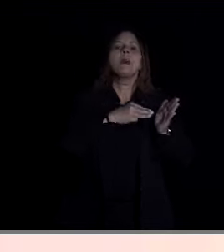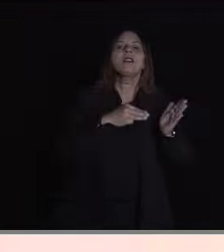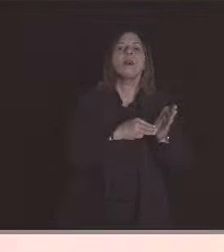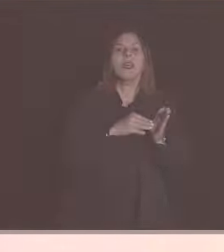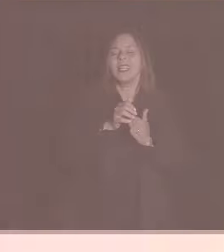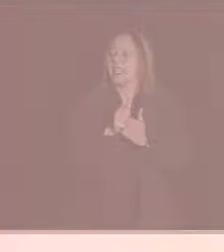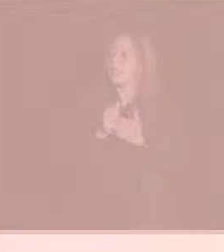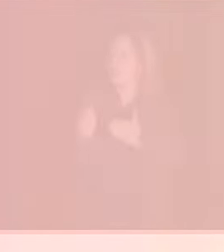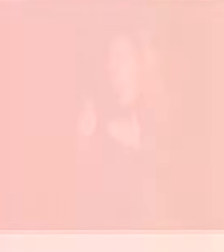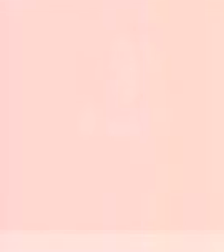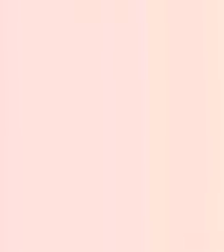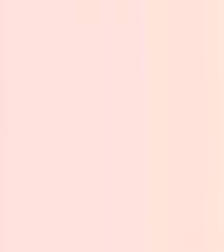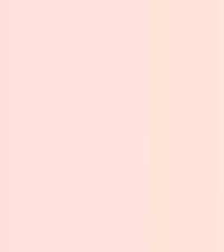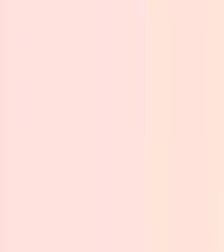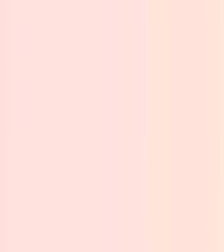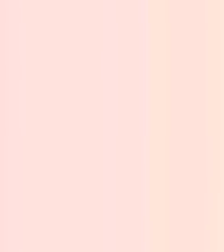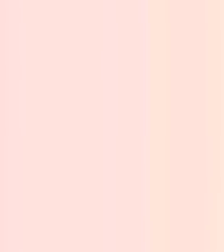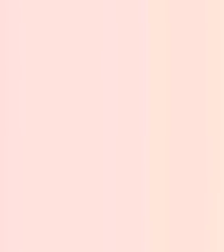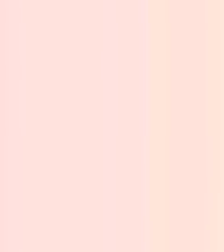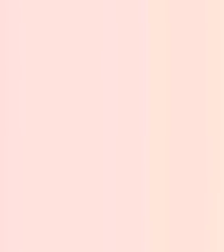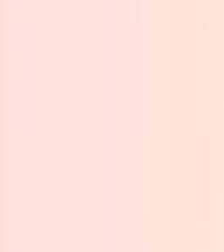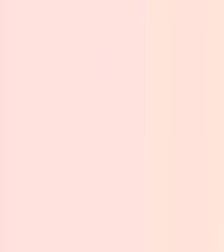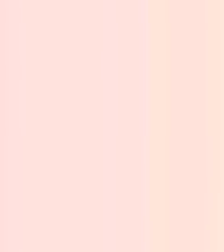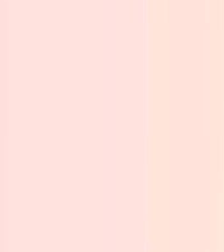dólares en respecto al año anterior.